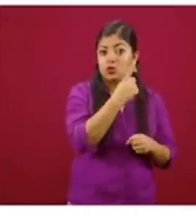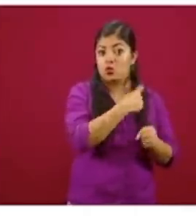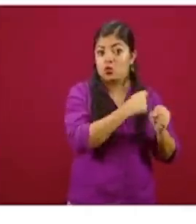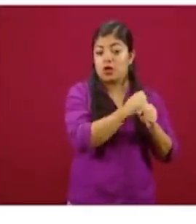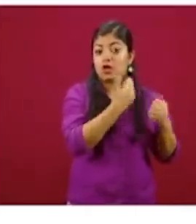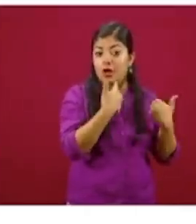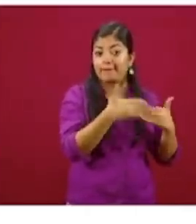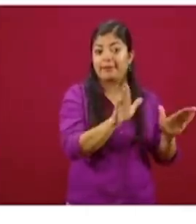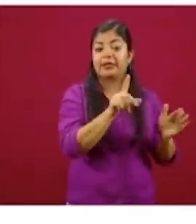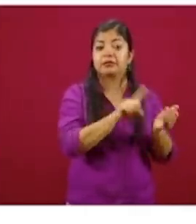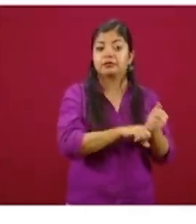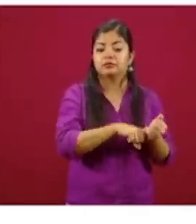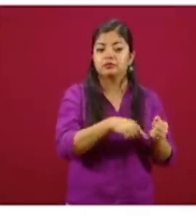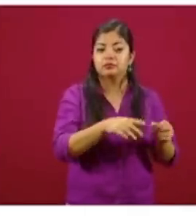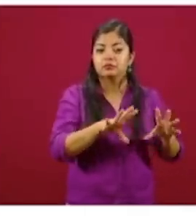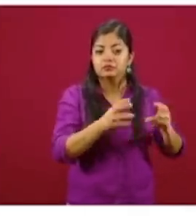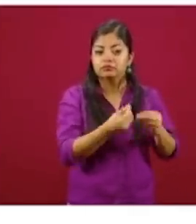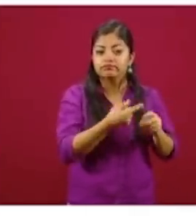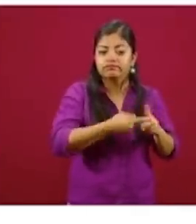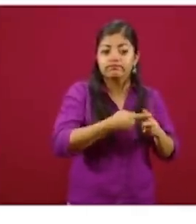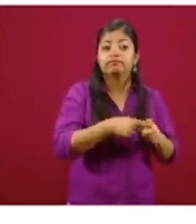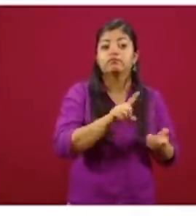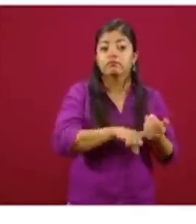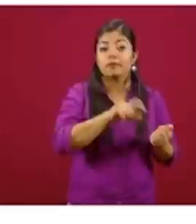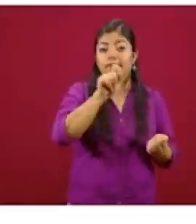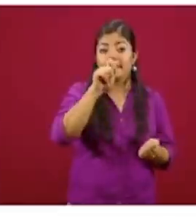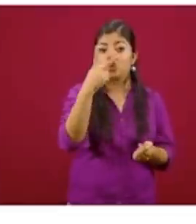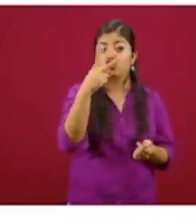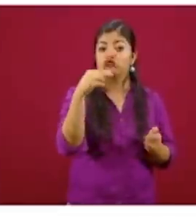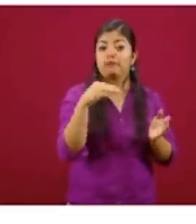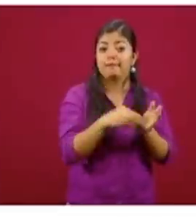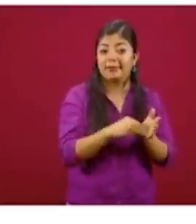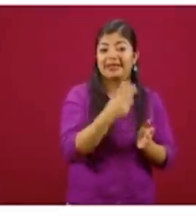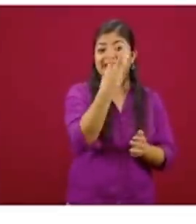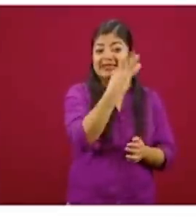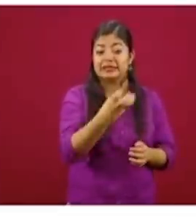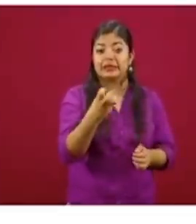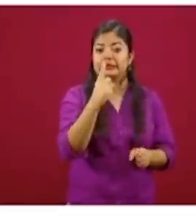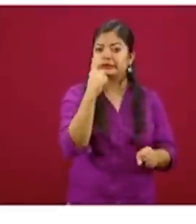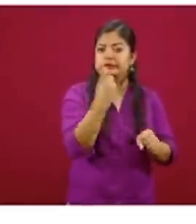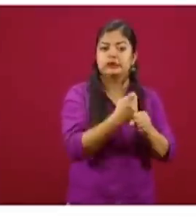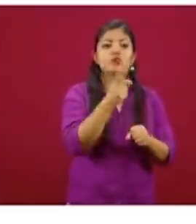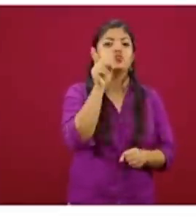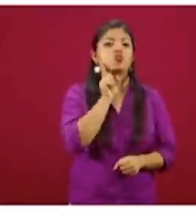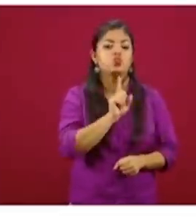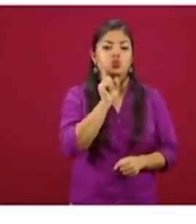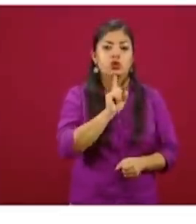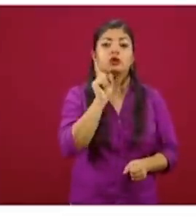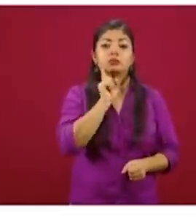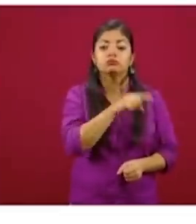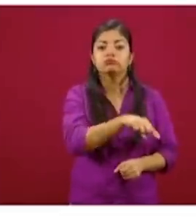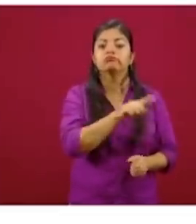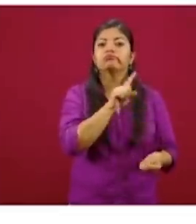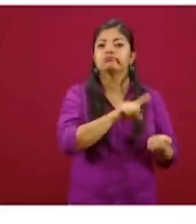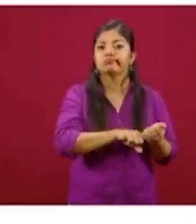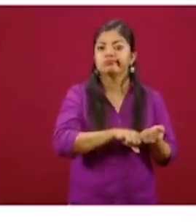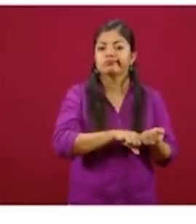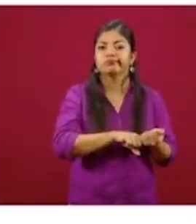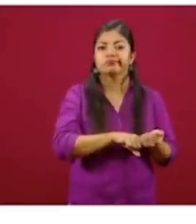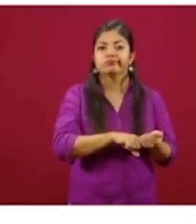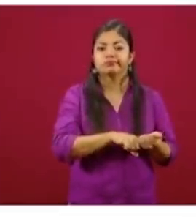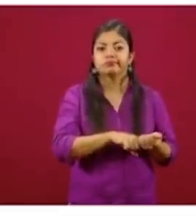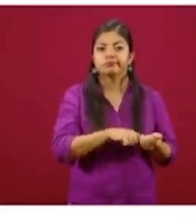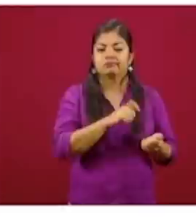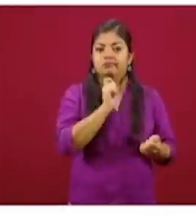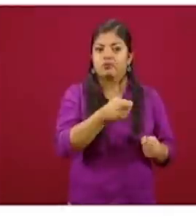alcanzado este número de 22.300 mujeres principalmente que se han incorporado con una